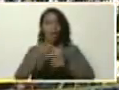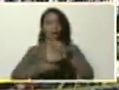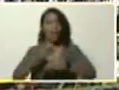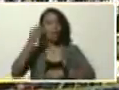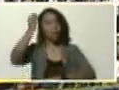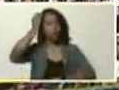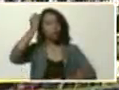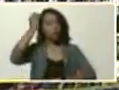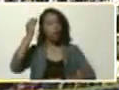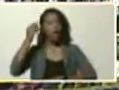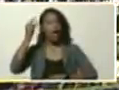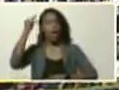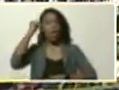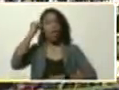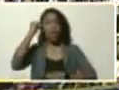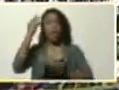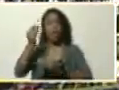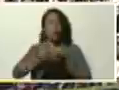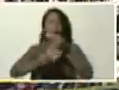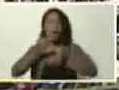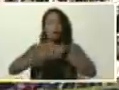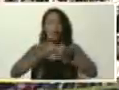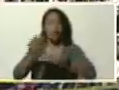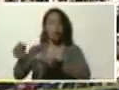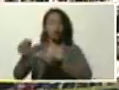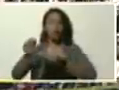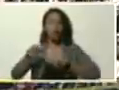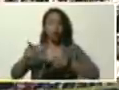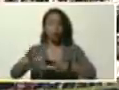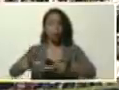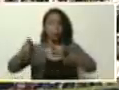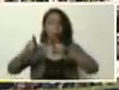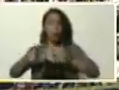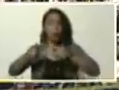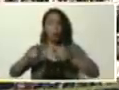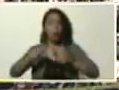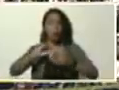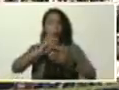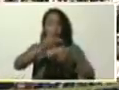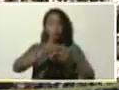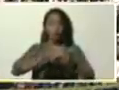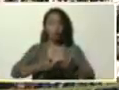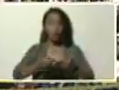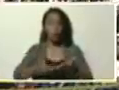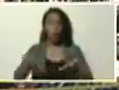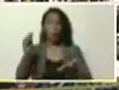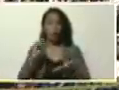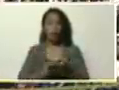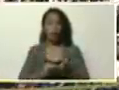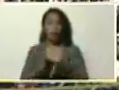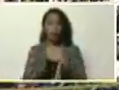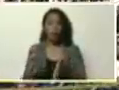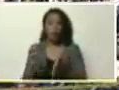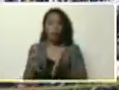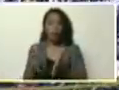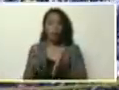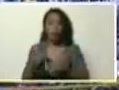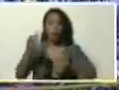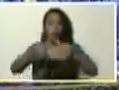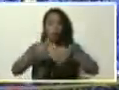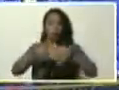el día que me dieron la certificación, las credenciales como ganador de las